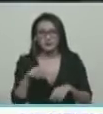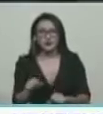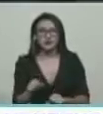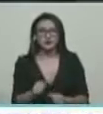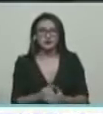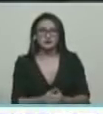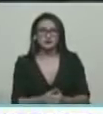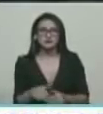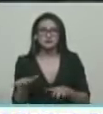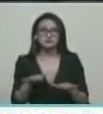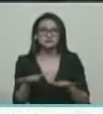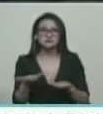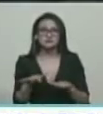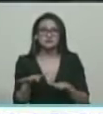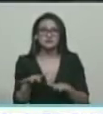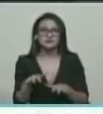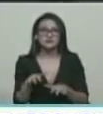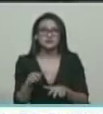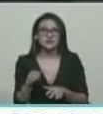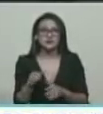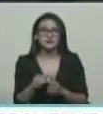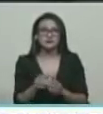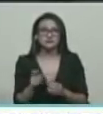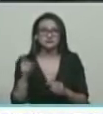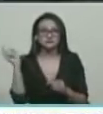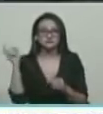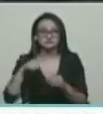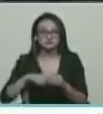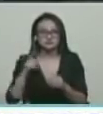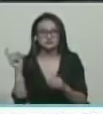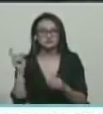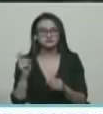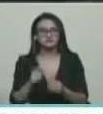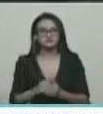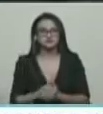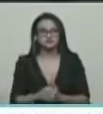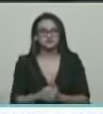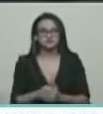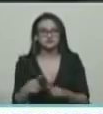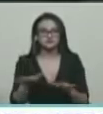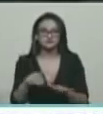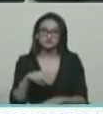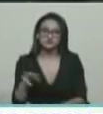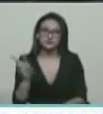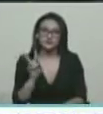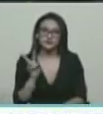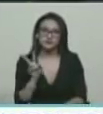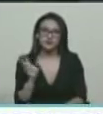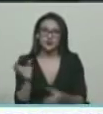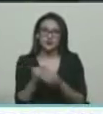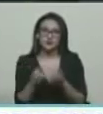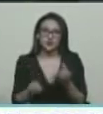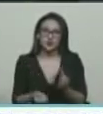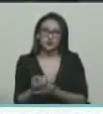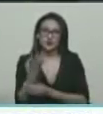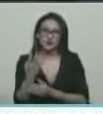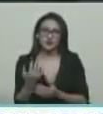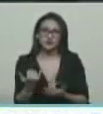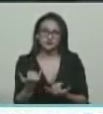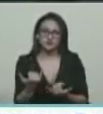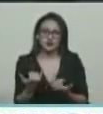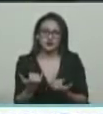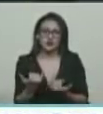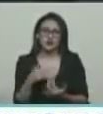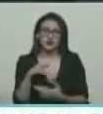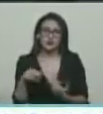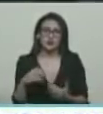ejemplo el movimiento de los no alineados, como por ejemplo los movimientos aquí en Venezuela y los organismos creados en tiempos de